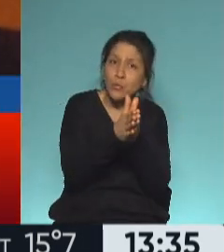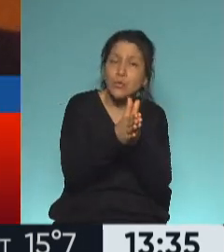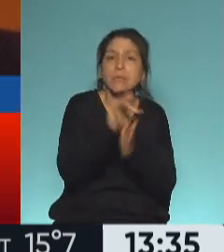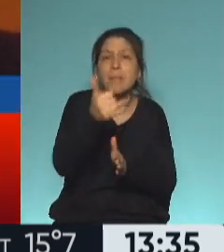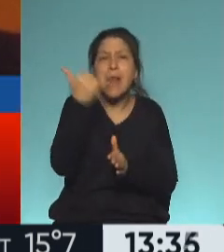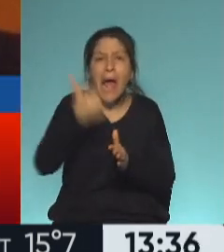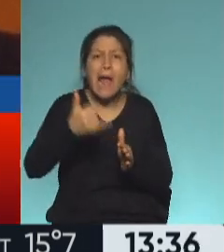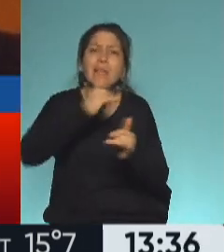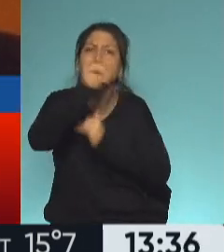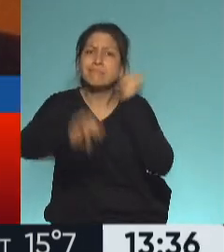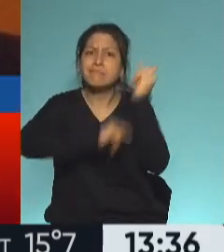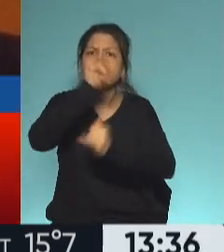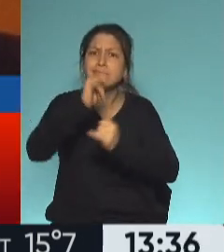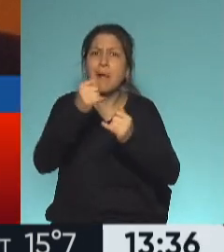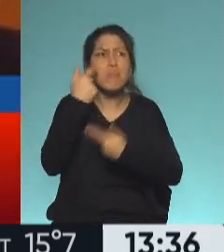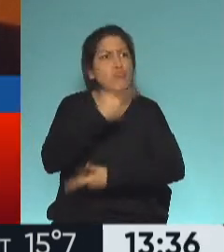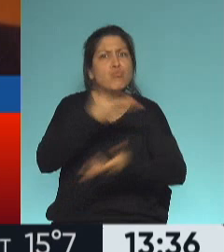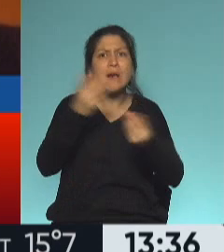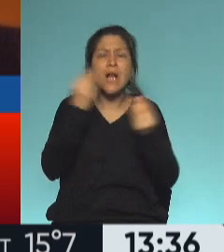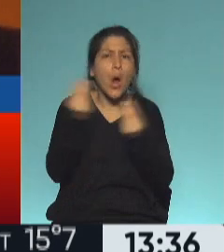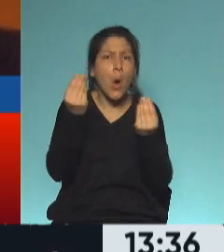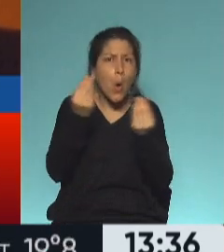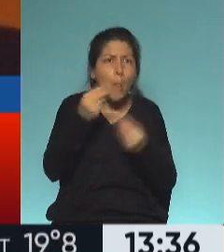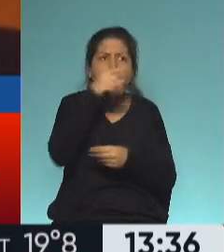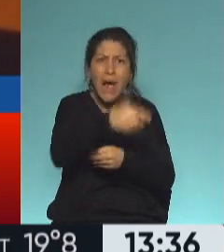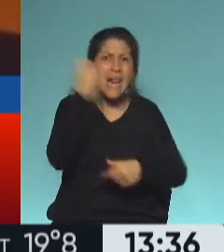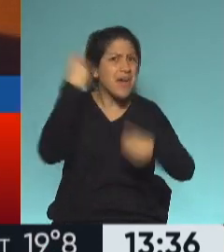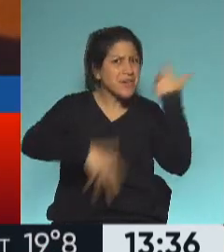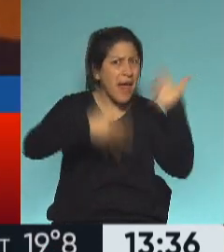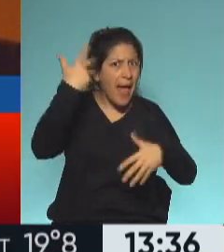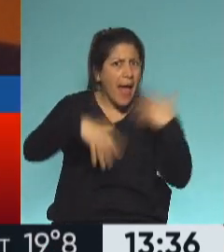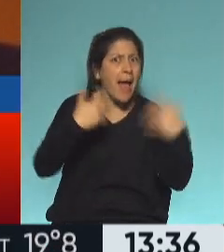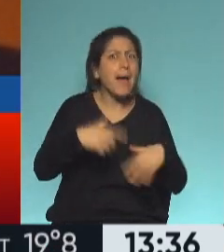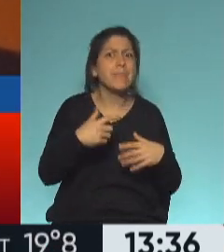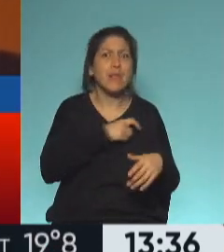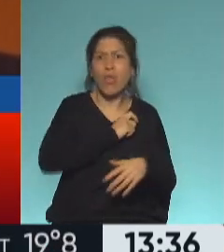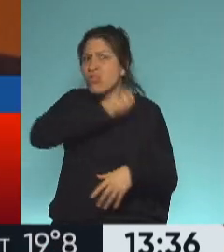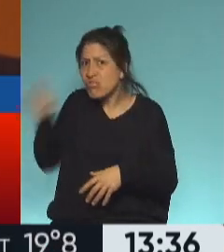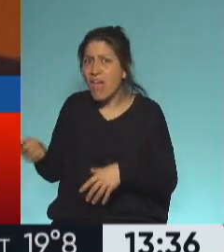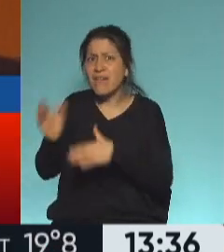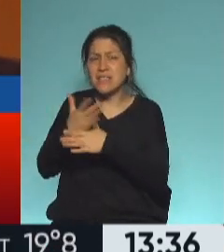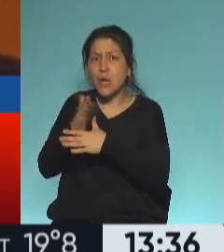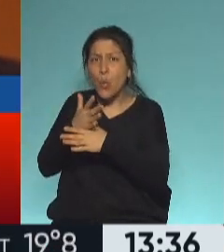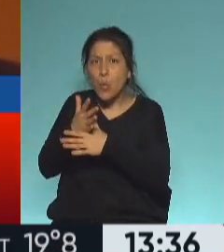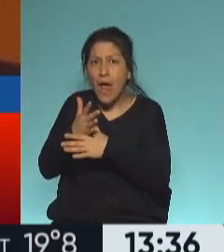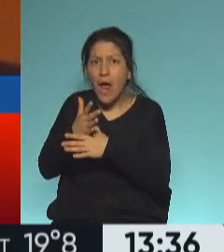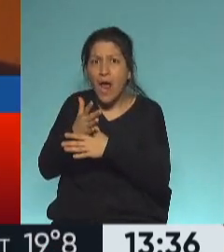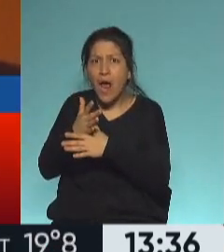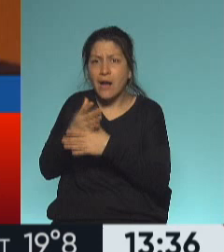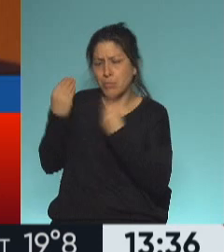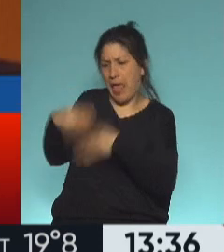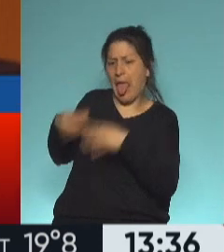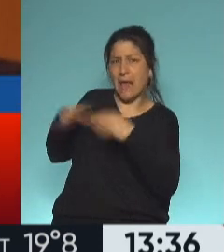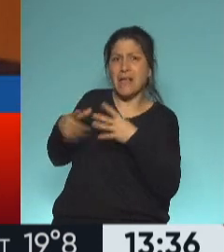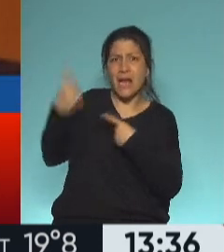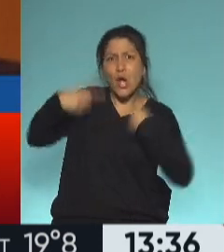crónicas que dan cuenta de cómo él trató rápidamente de darle el celular a su novia, de desprenderse de